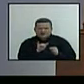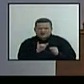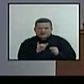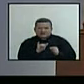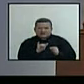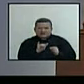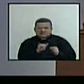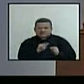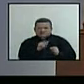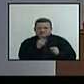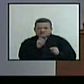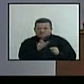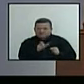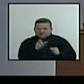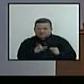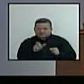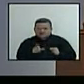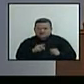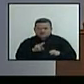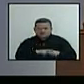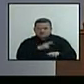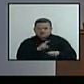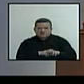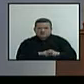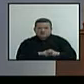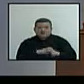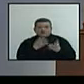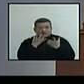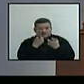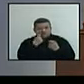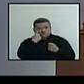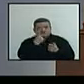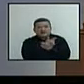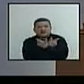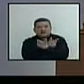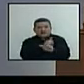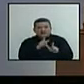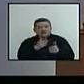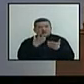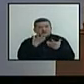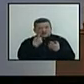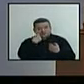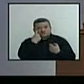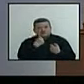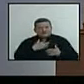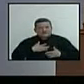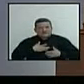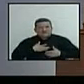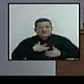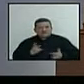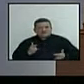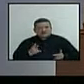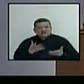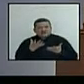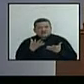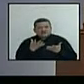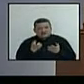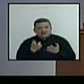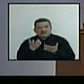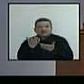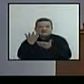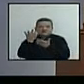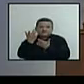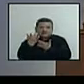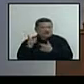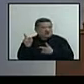de todos los seres humanos que buscan la libertad, que buscan la felicidad, que necesitan esperanza, que no